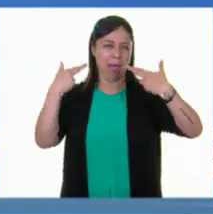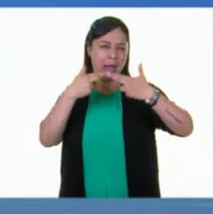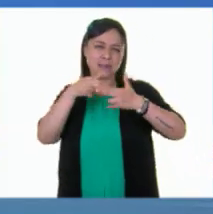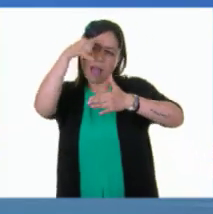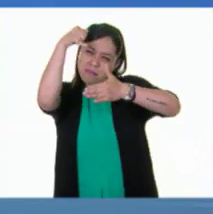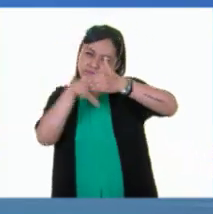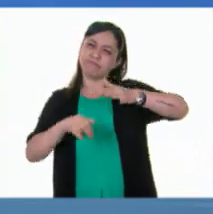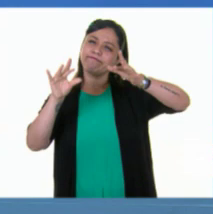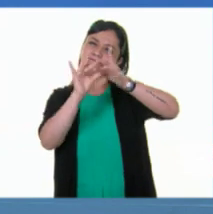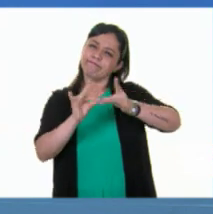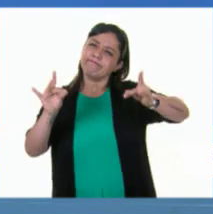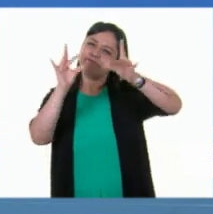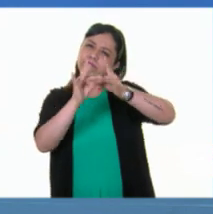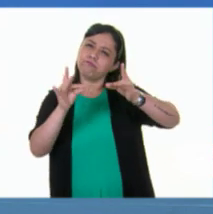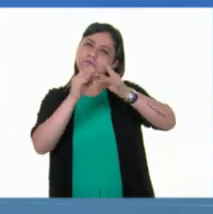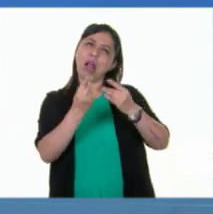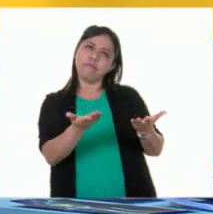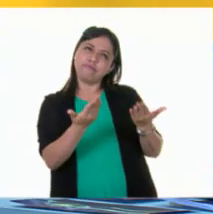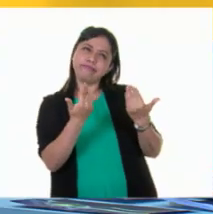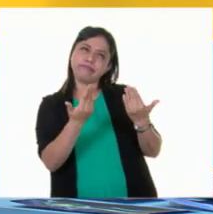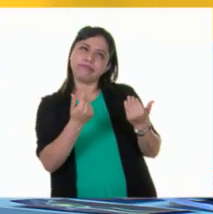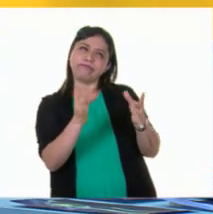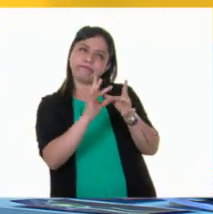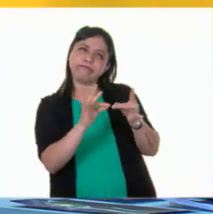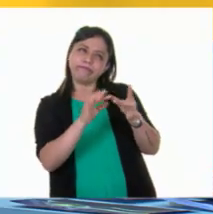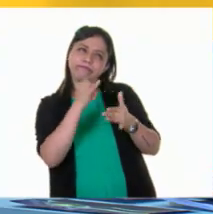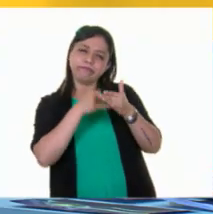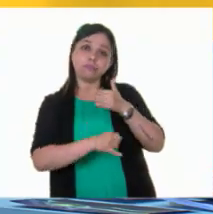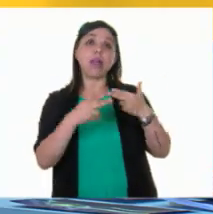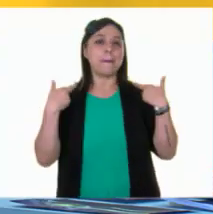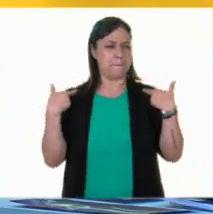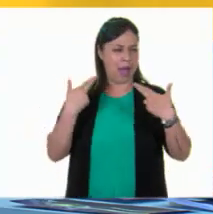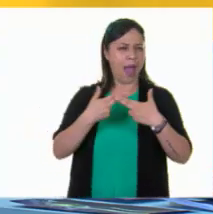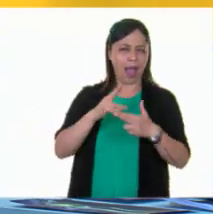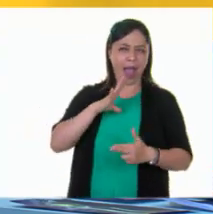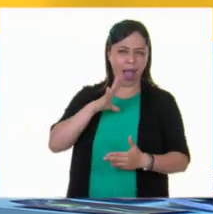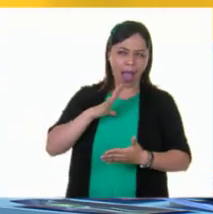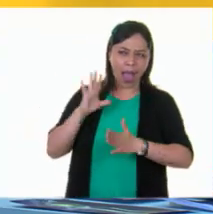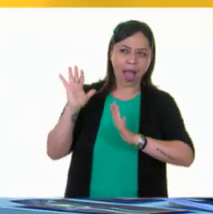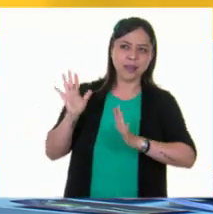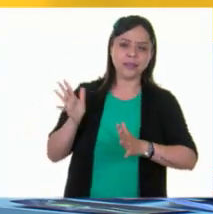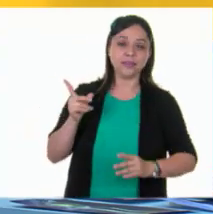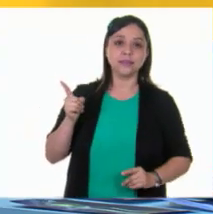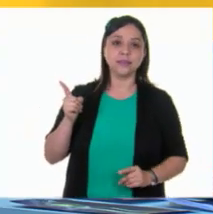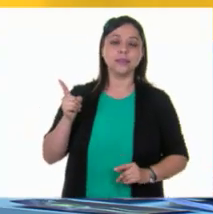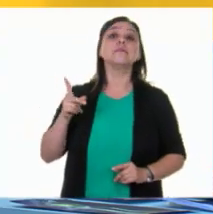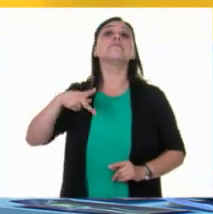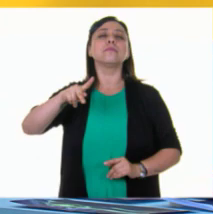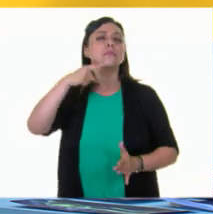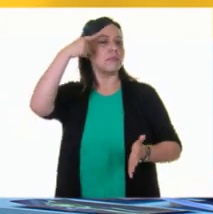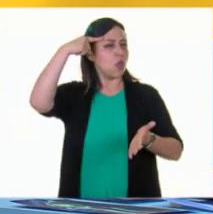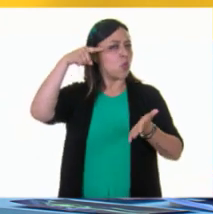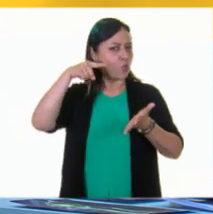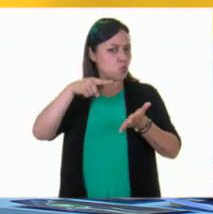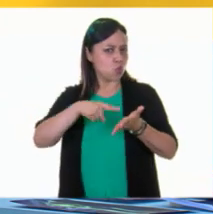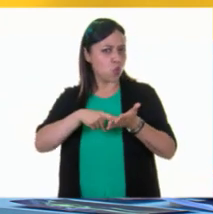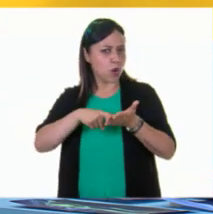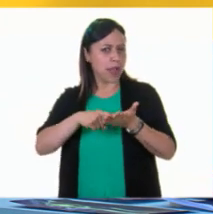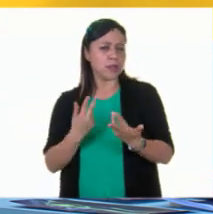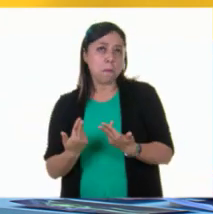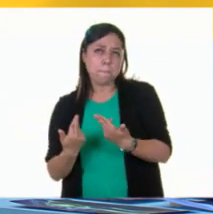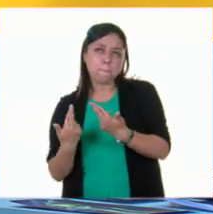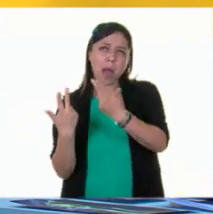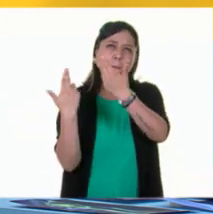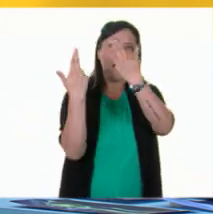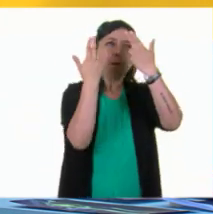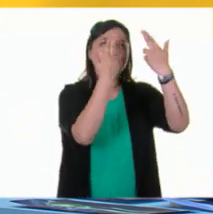el tema y que me explique más. La maestra ya anda por aquí, pero oye, ¿crees que los desastres son provocados por la